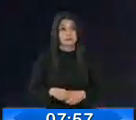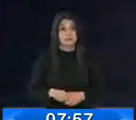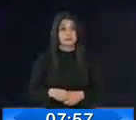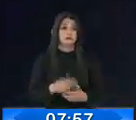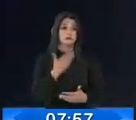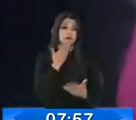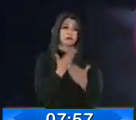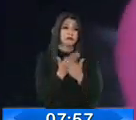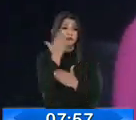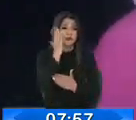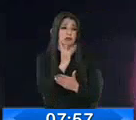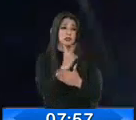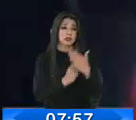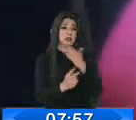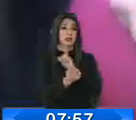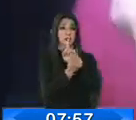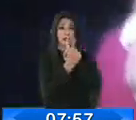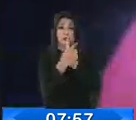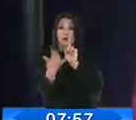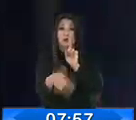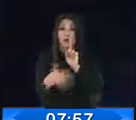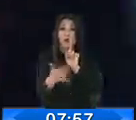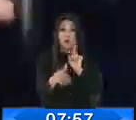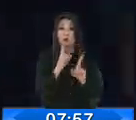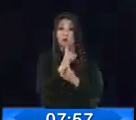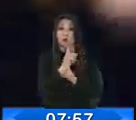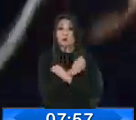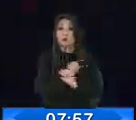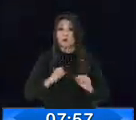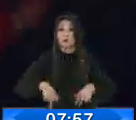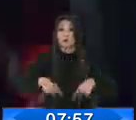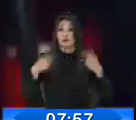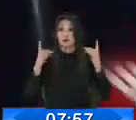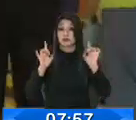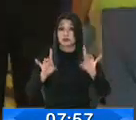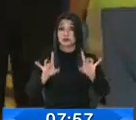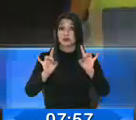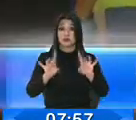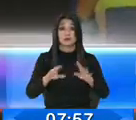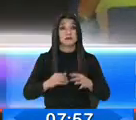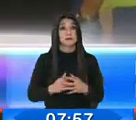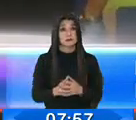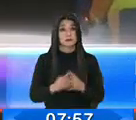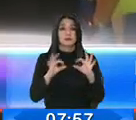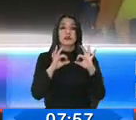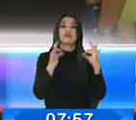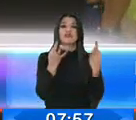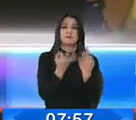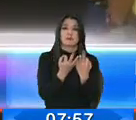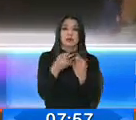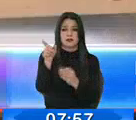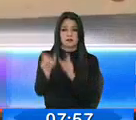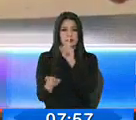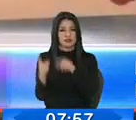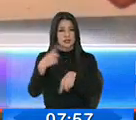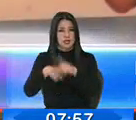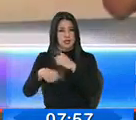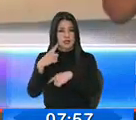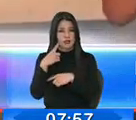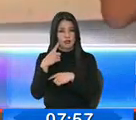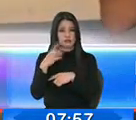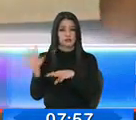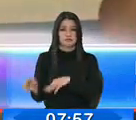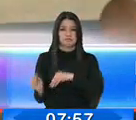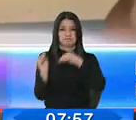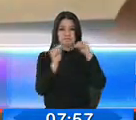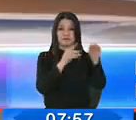que llegaste. Milagrosamente vivieron para contarlo. El reencuentro entre familiares y heridos que fueron